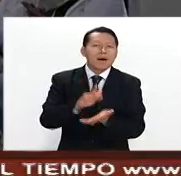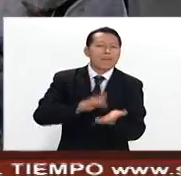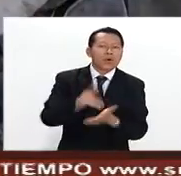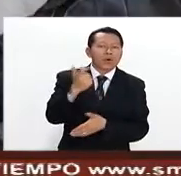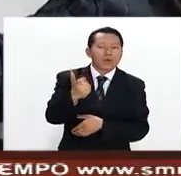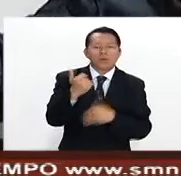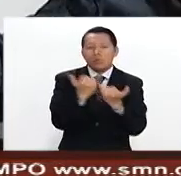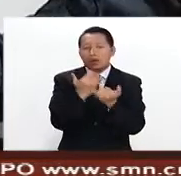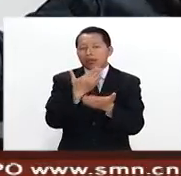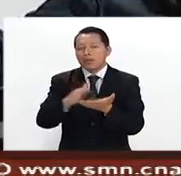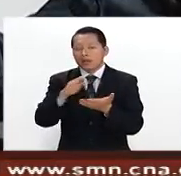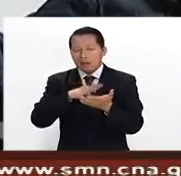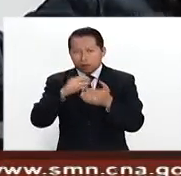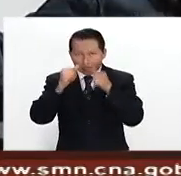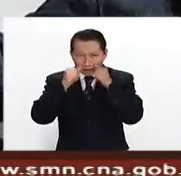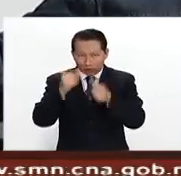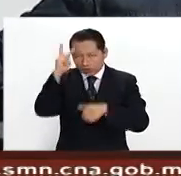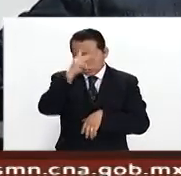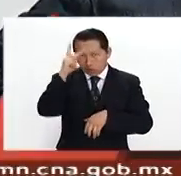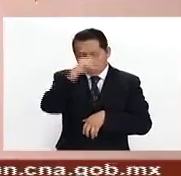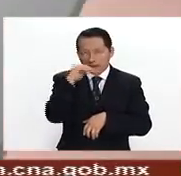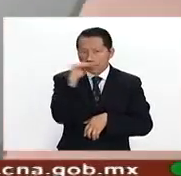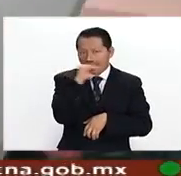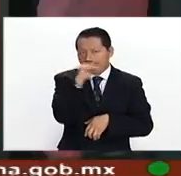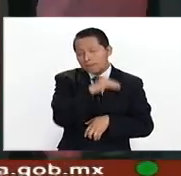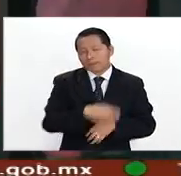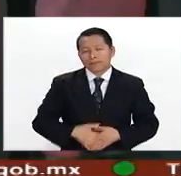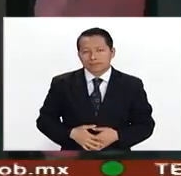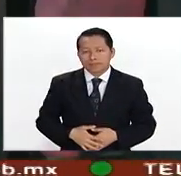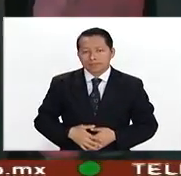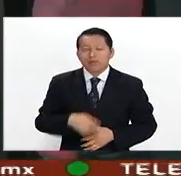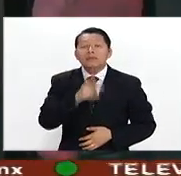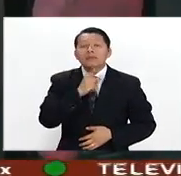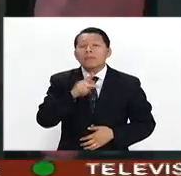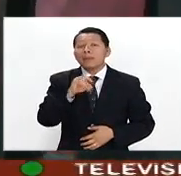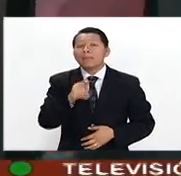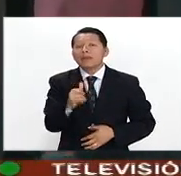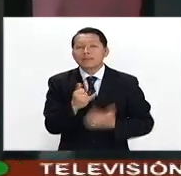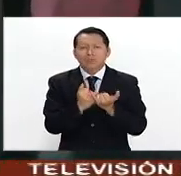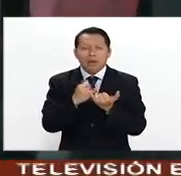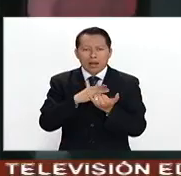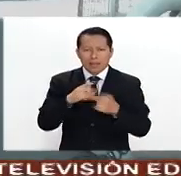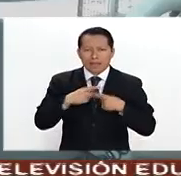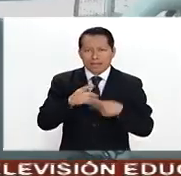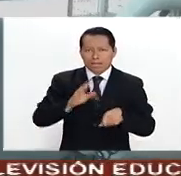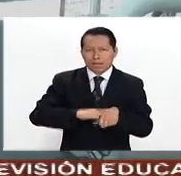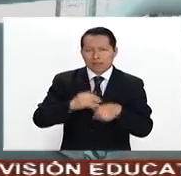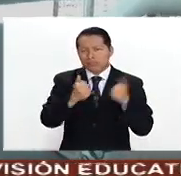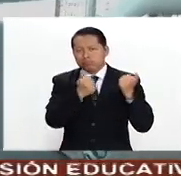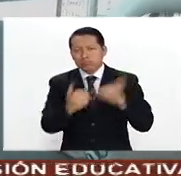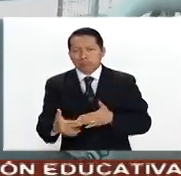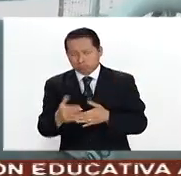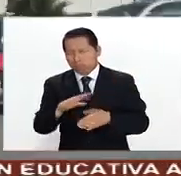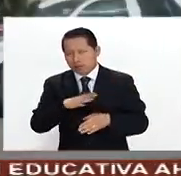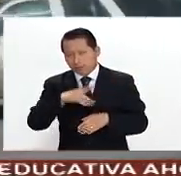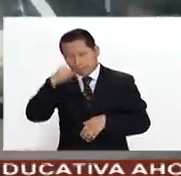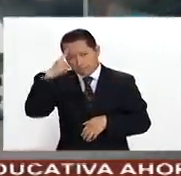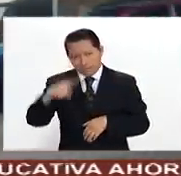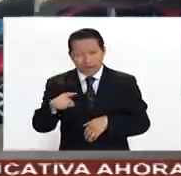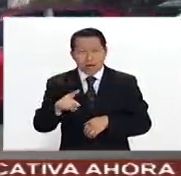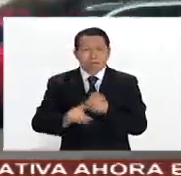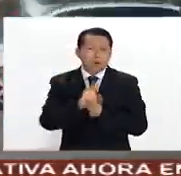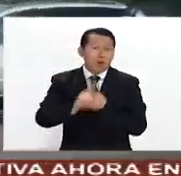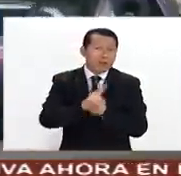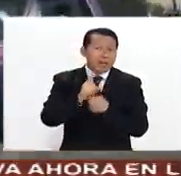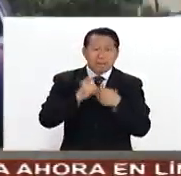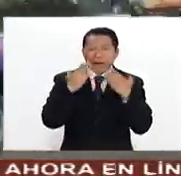económico, también reciben atención psicológica gratuita. Petróleos Mexicanos ofrece incrementar la importación de gasolina para solucionar el